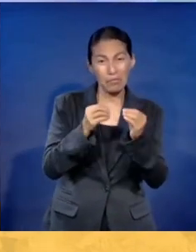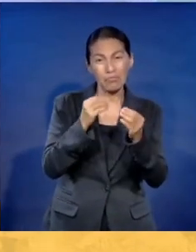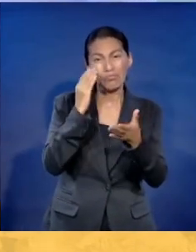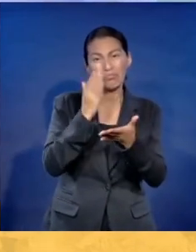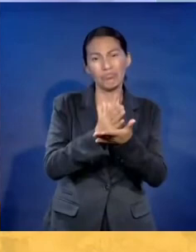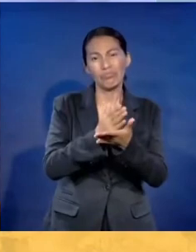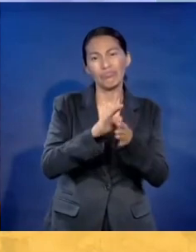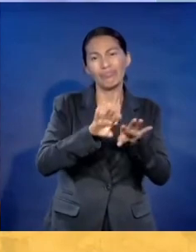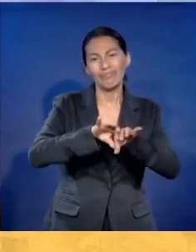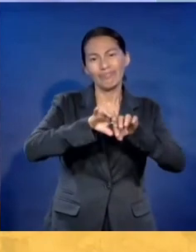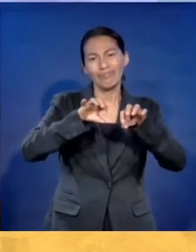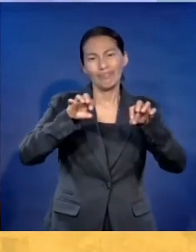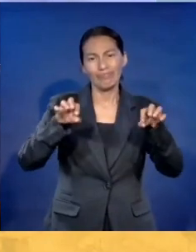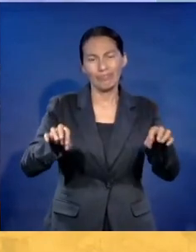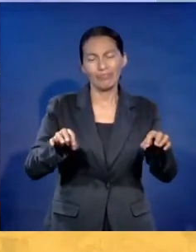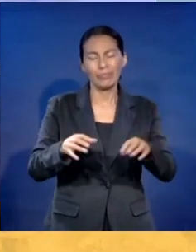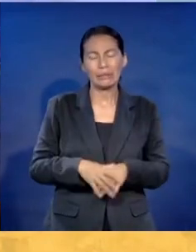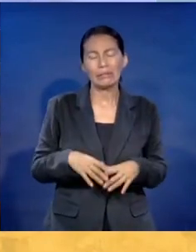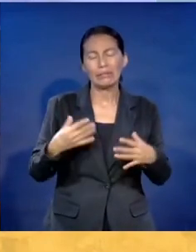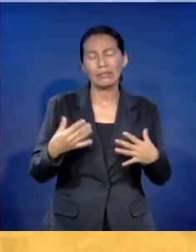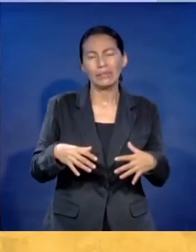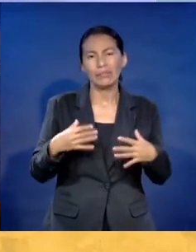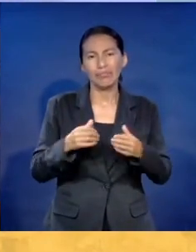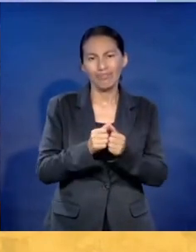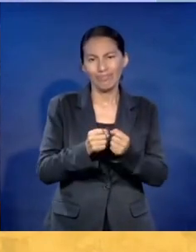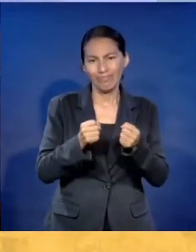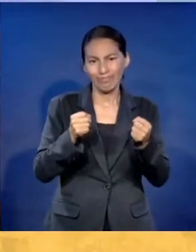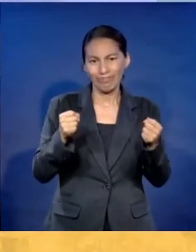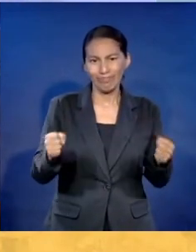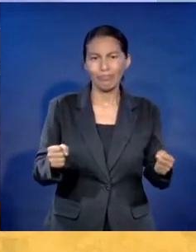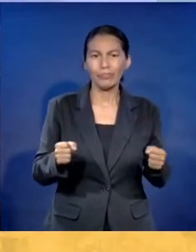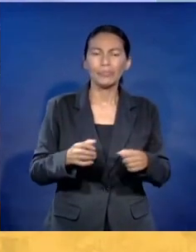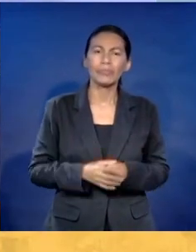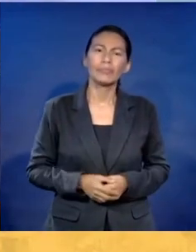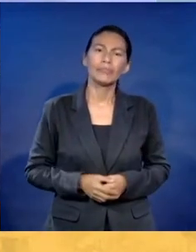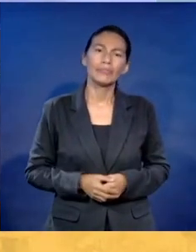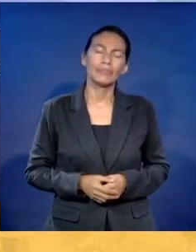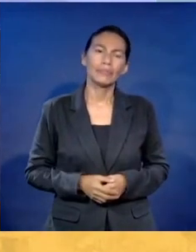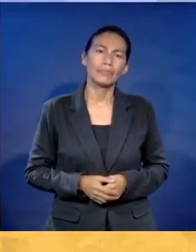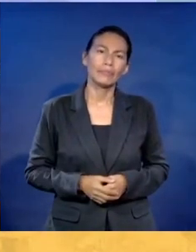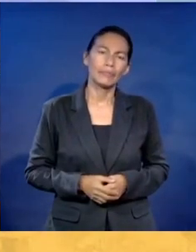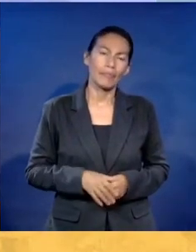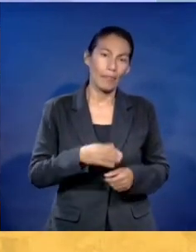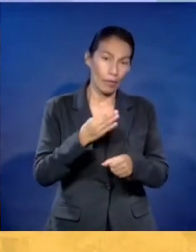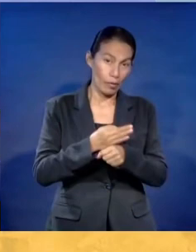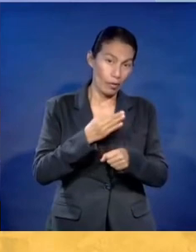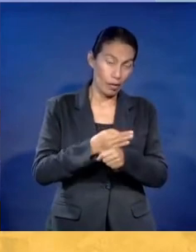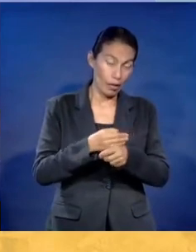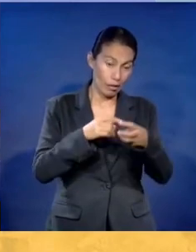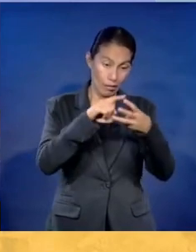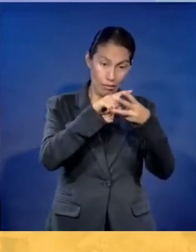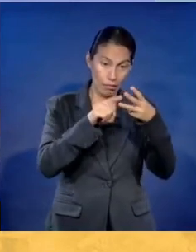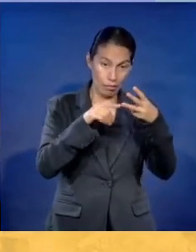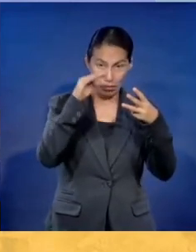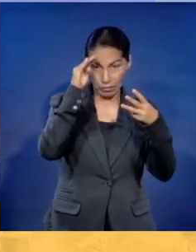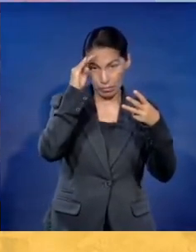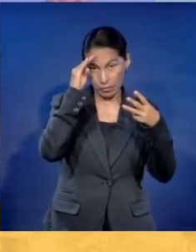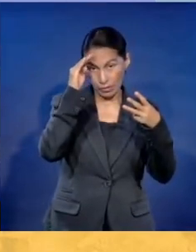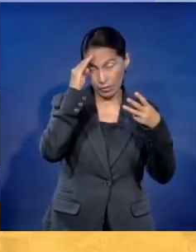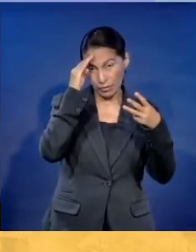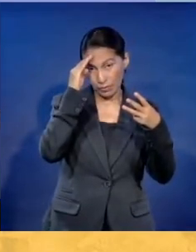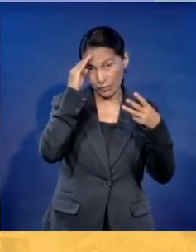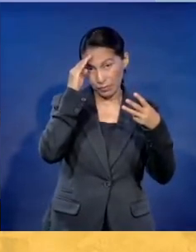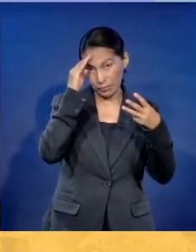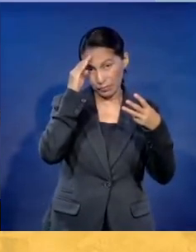y esta mañana me gustaría reflexionar por lo menos en tres cosas hay muchas más cosas muchas más pero hay por lo menos